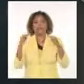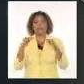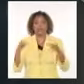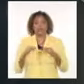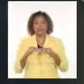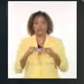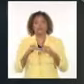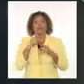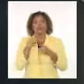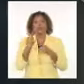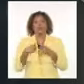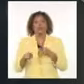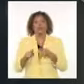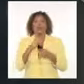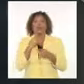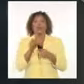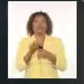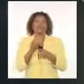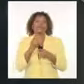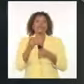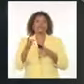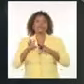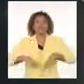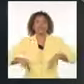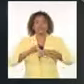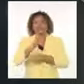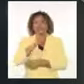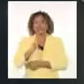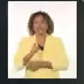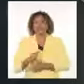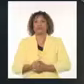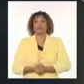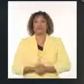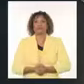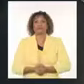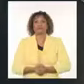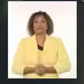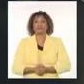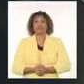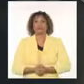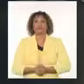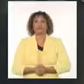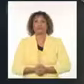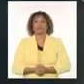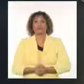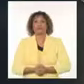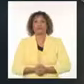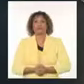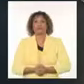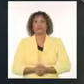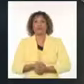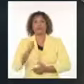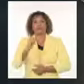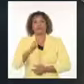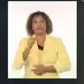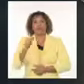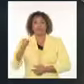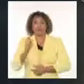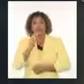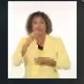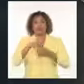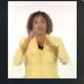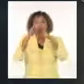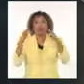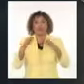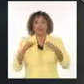intentos de incursionar en esos territorios. La agresión de Tel Aviv ha ocasionado el desplazamiento forzoso de cientos de miles de libaneses hasta